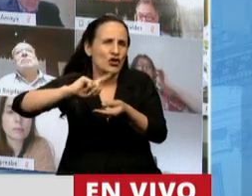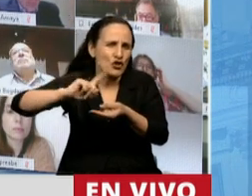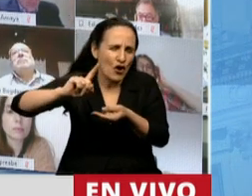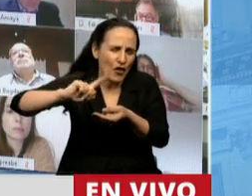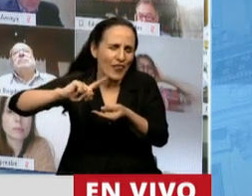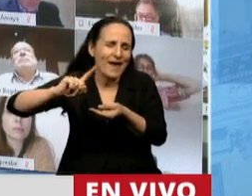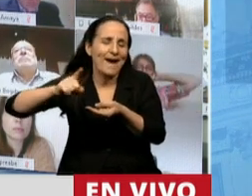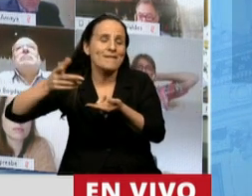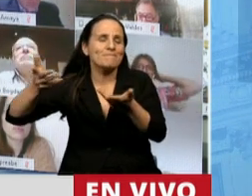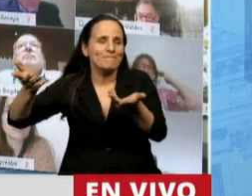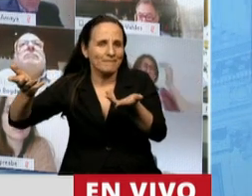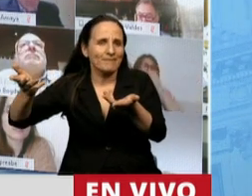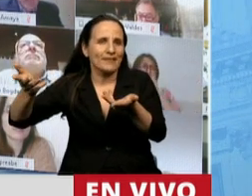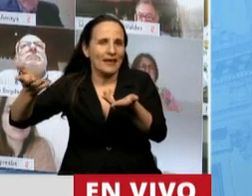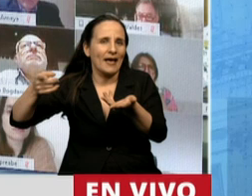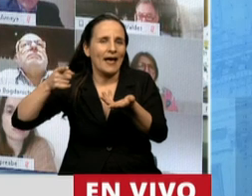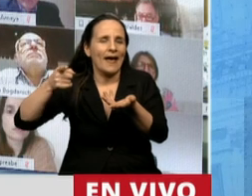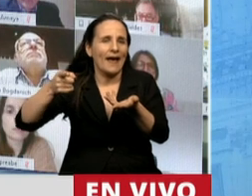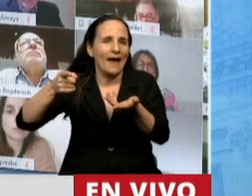baja o nula tributación